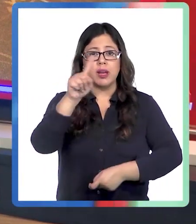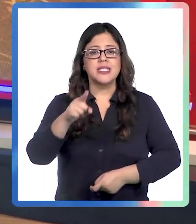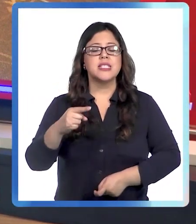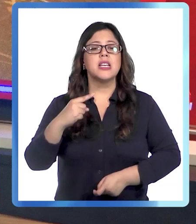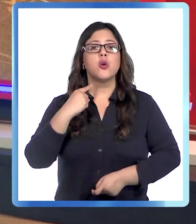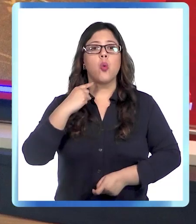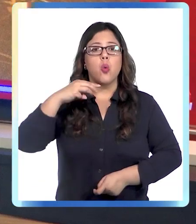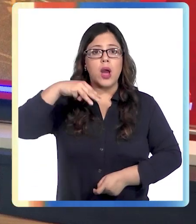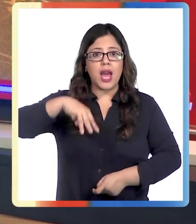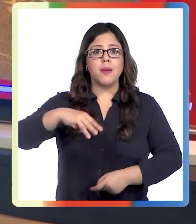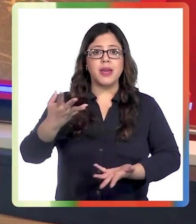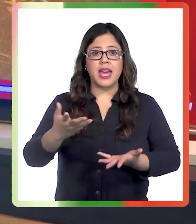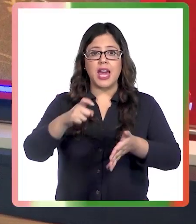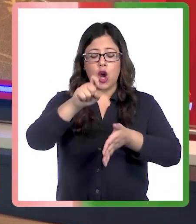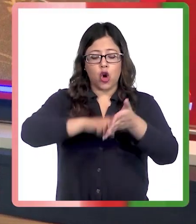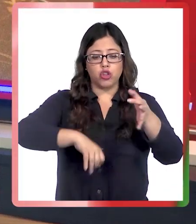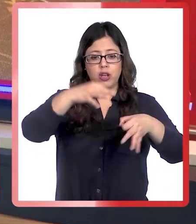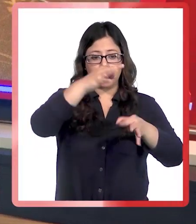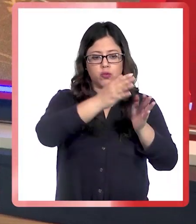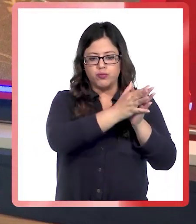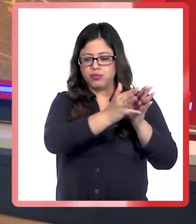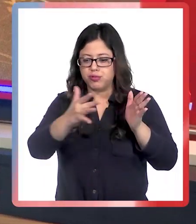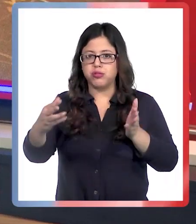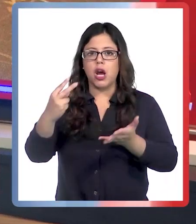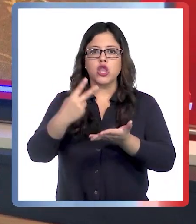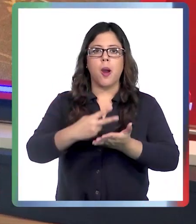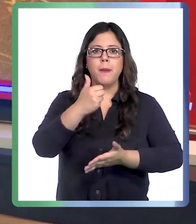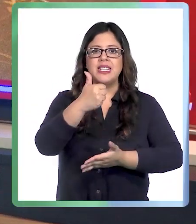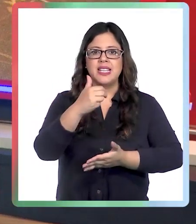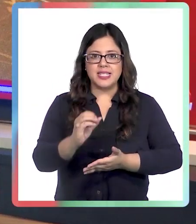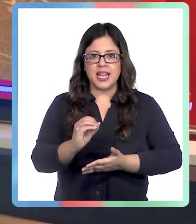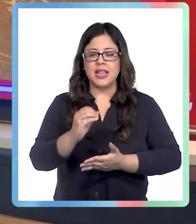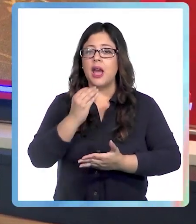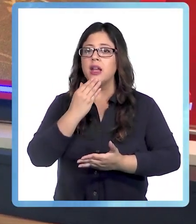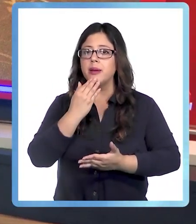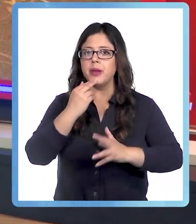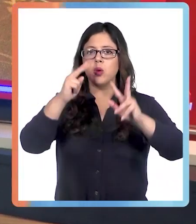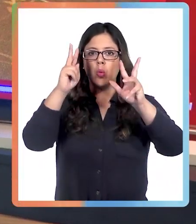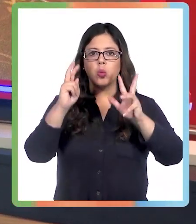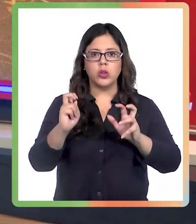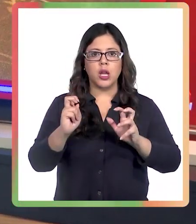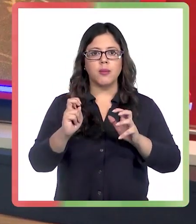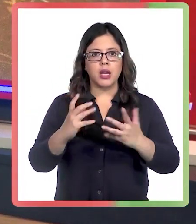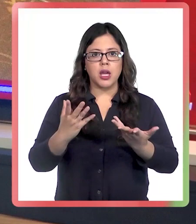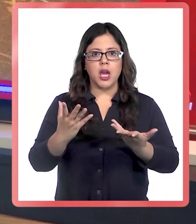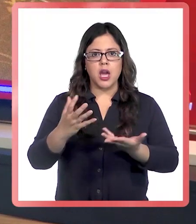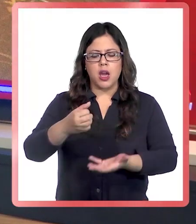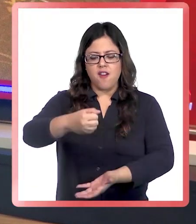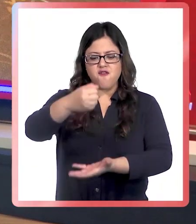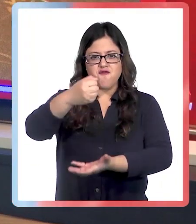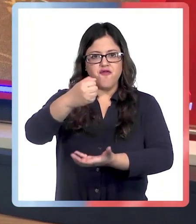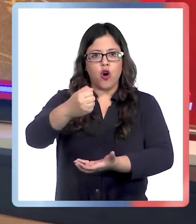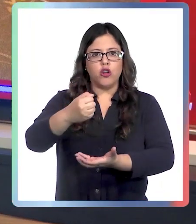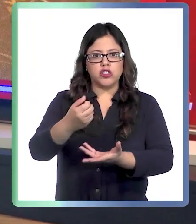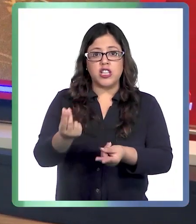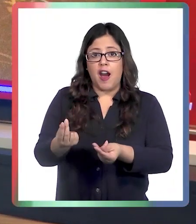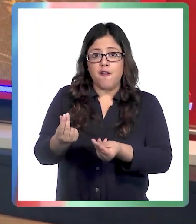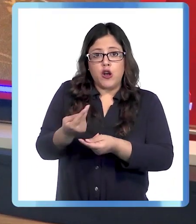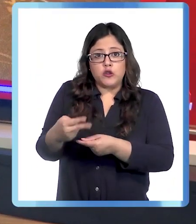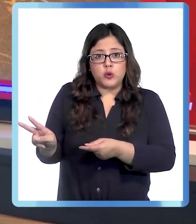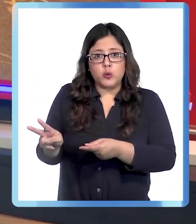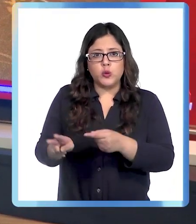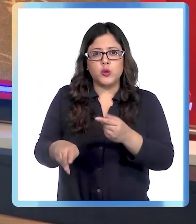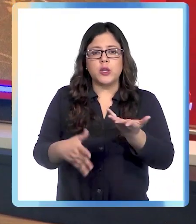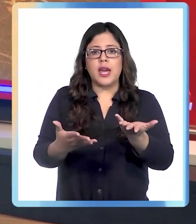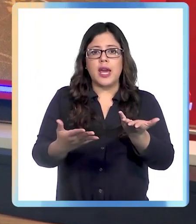SQM extendió su contrato de explotación hasta el año 2060 y además logró un efecto inmediato en la bolsa. El valor de sus